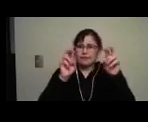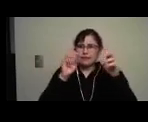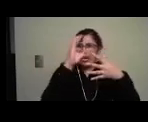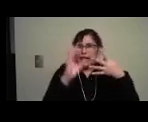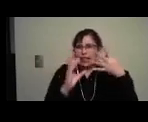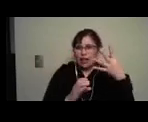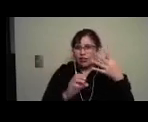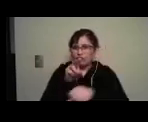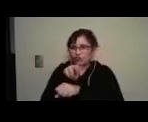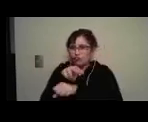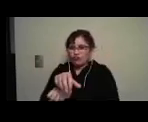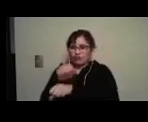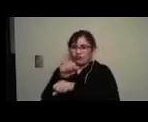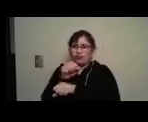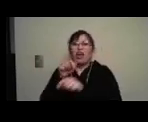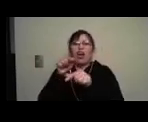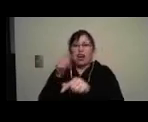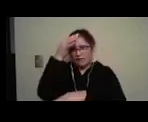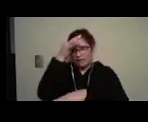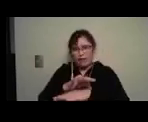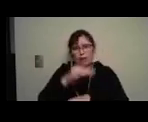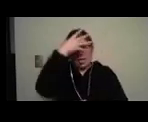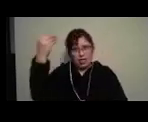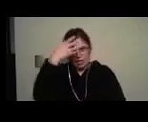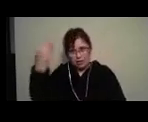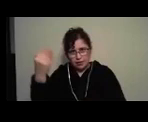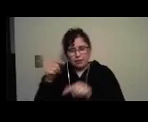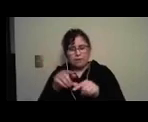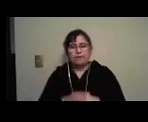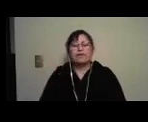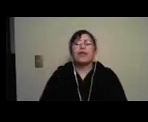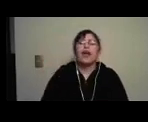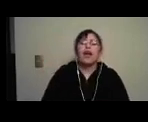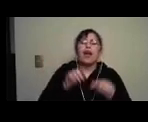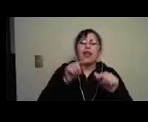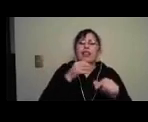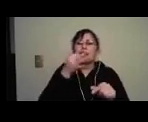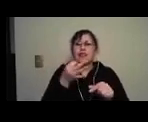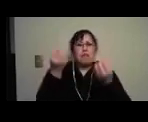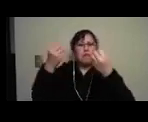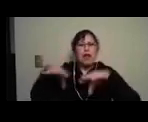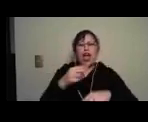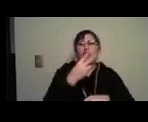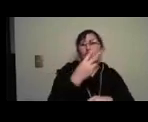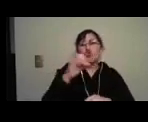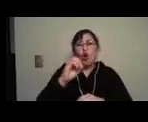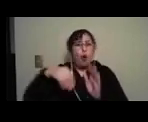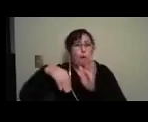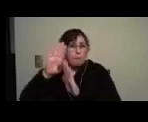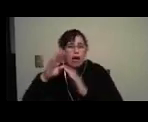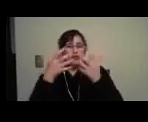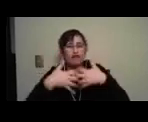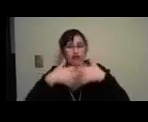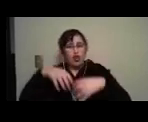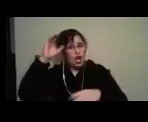para la enfermedad de Alzheimer, ¿ya? Y dice que pérdida de 2 o más funciones cognitivas, una de las cuales debe